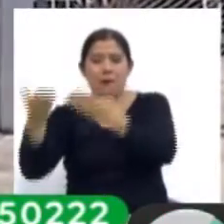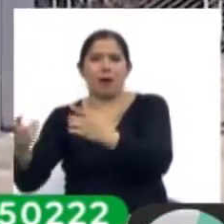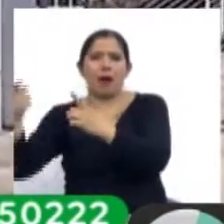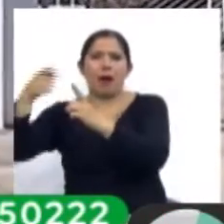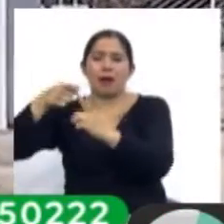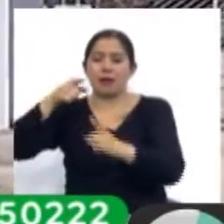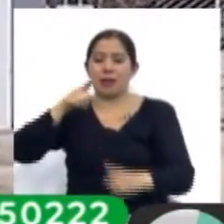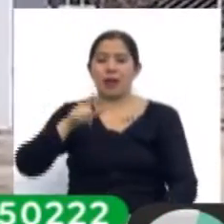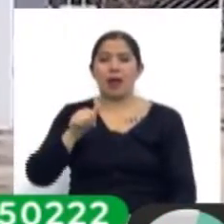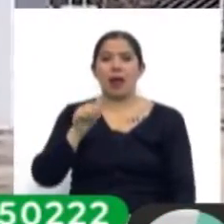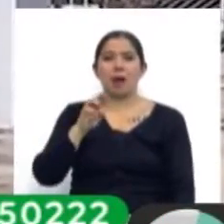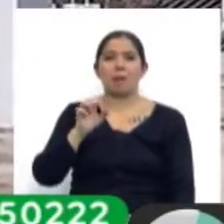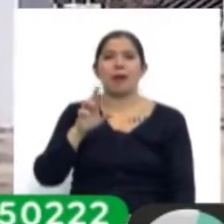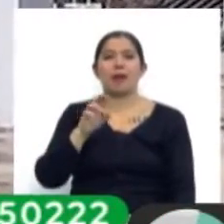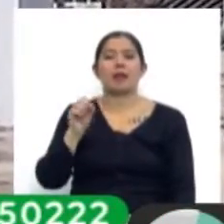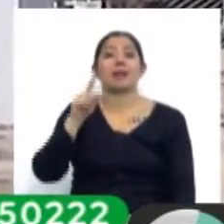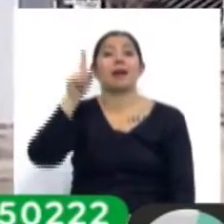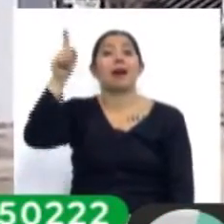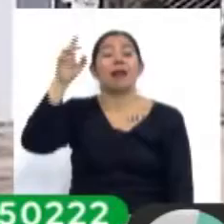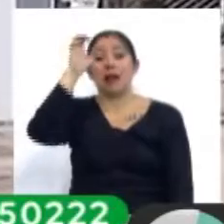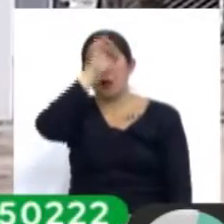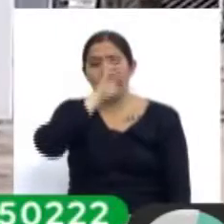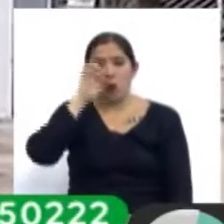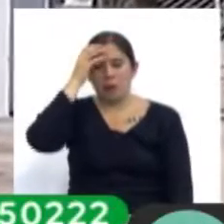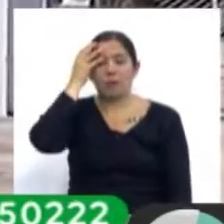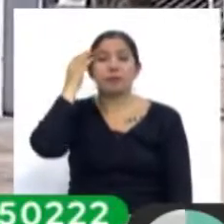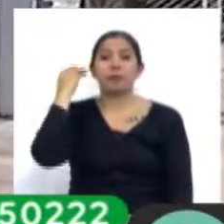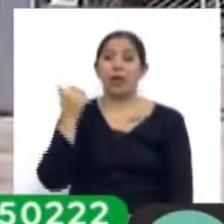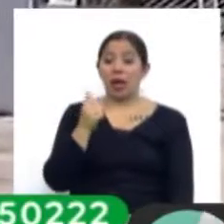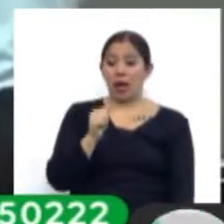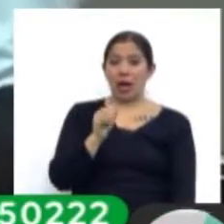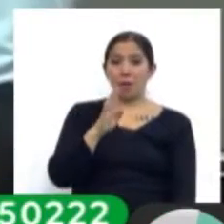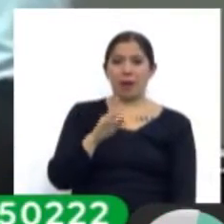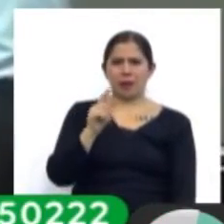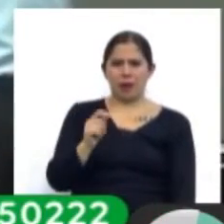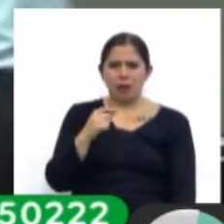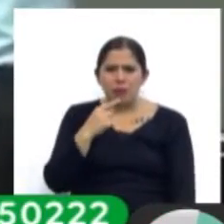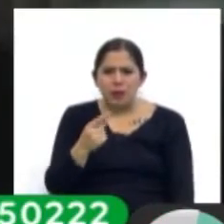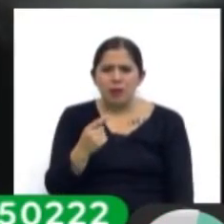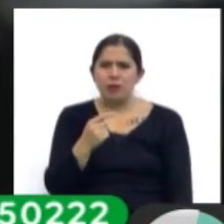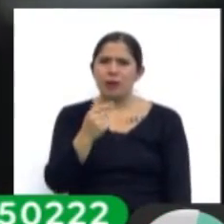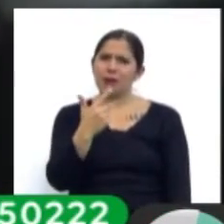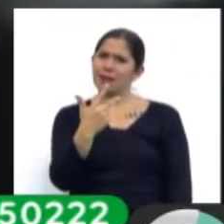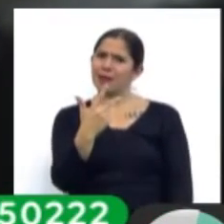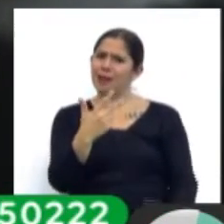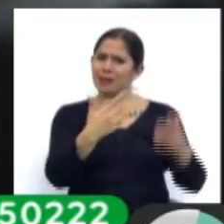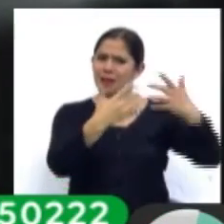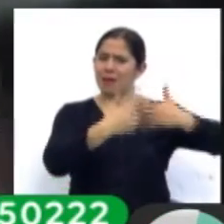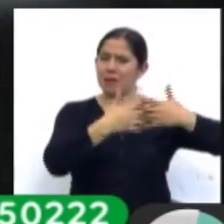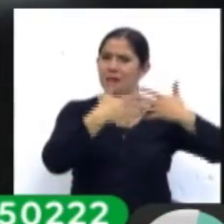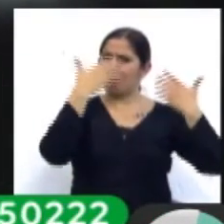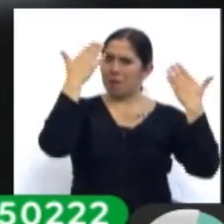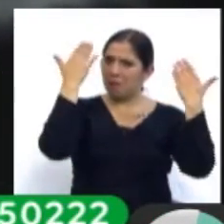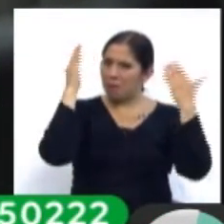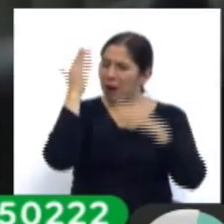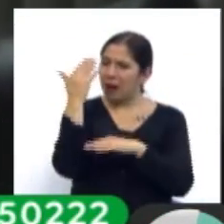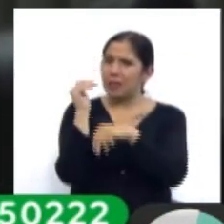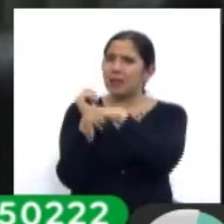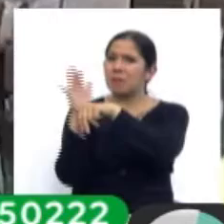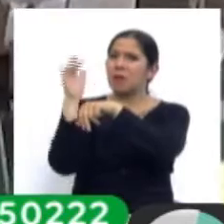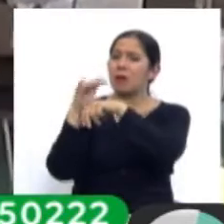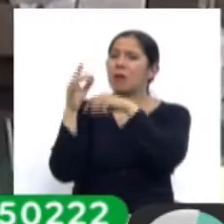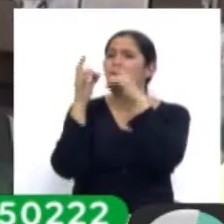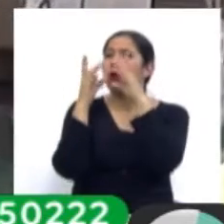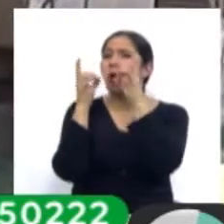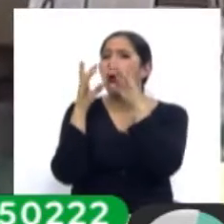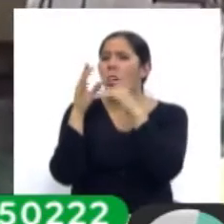Amberes en el país europeo. Desde la ABT informaron que hay tres empresas supuestamente vinculadas al envío de droga vinculados a Pedro Montenegro.